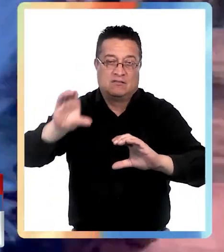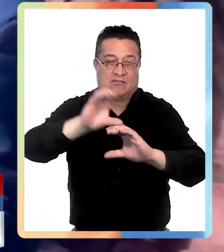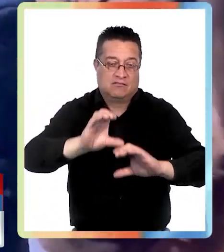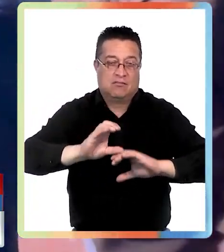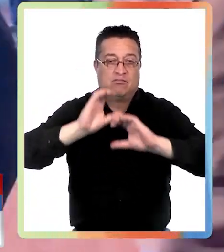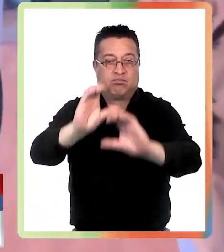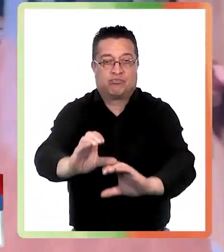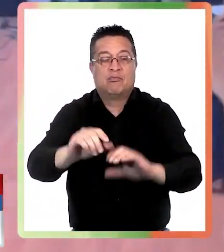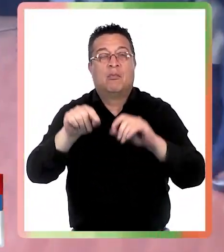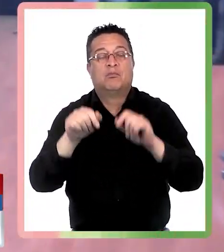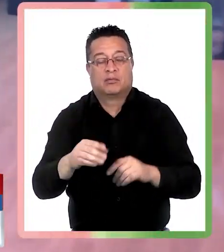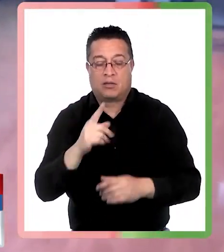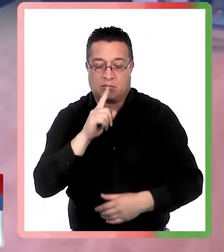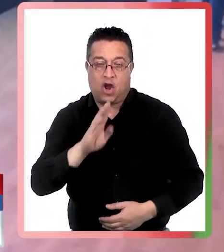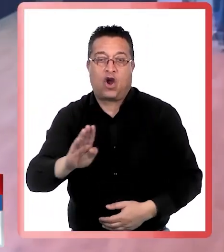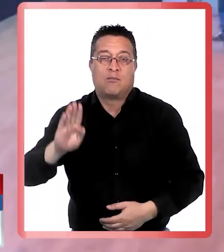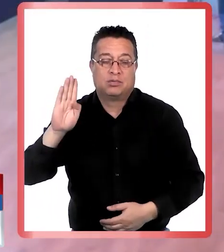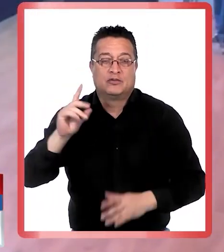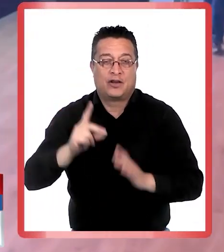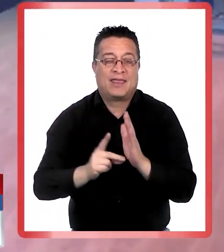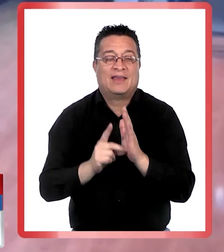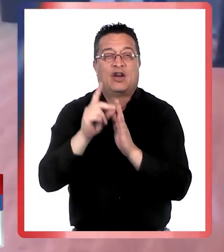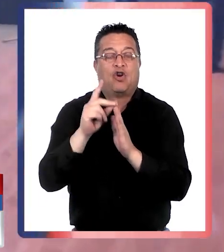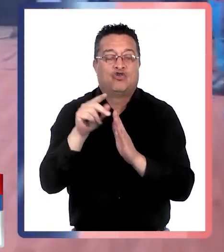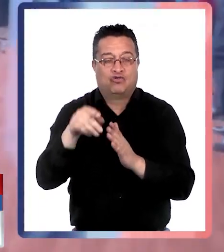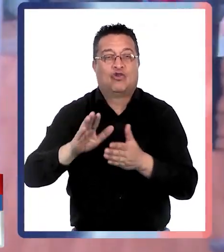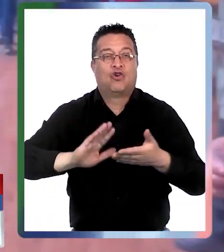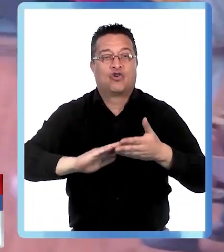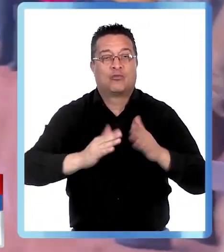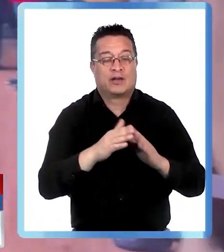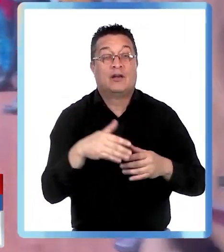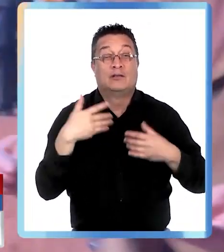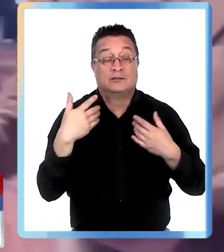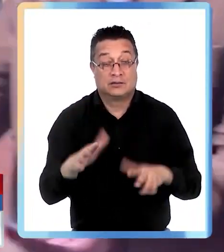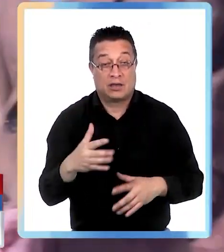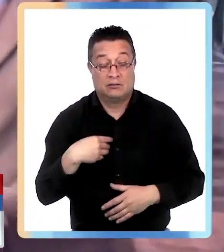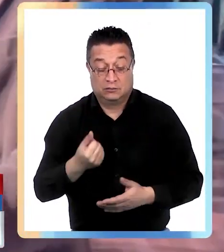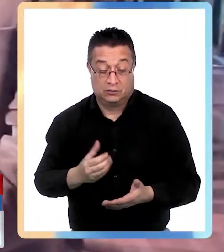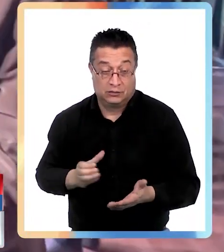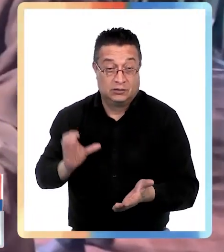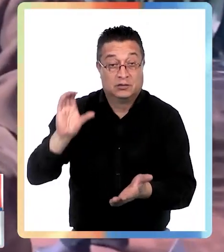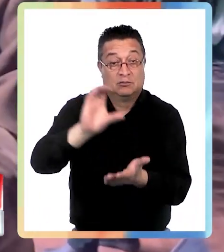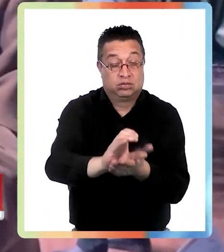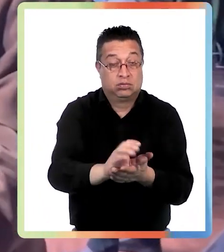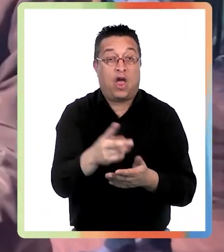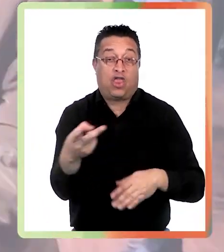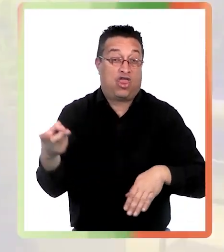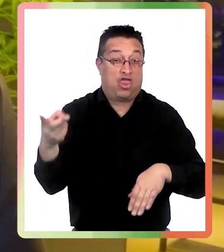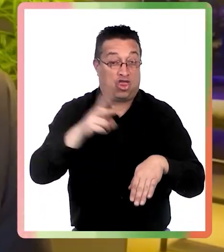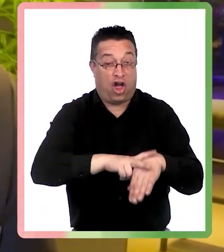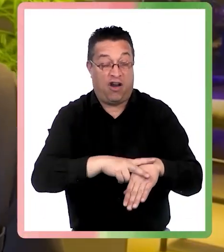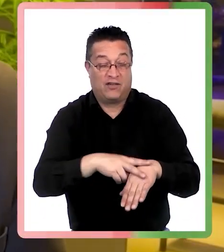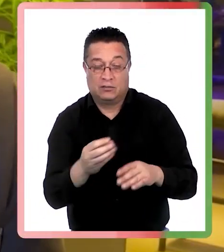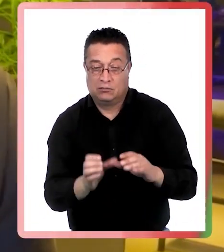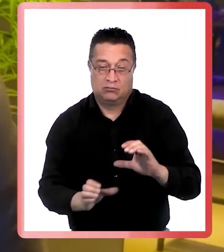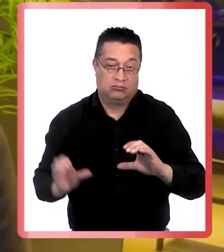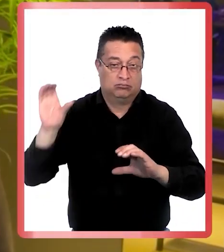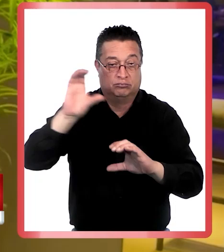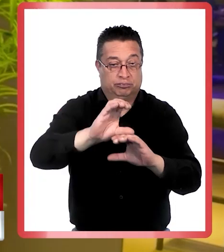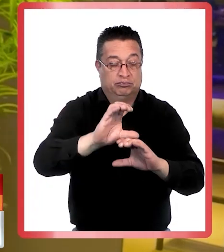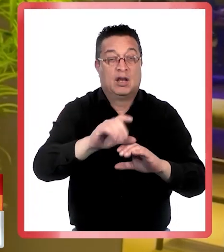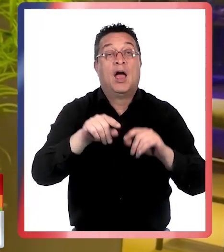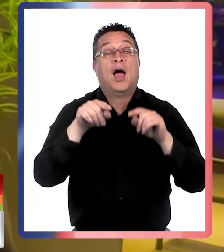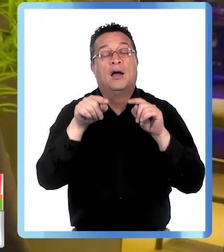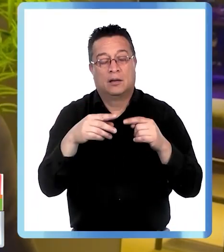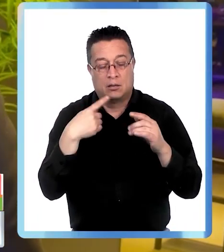reflejando el compromiso del municipio con el Desarrollo comunitario nosotros a través de la entrega de las subvenciones que las aumentamos al doble el punto de